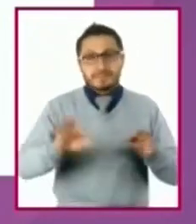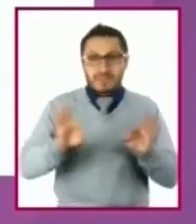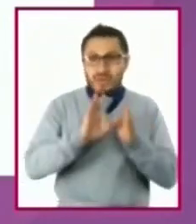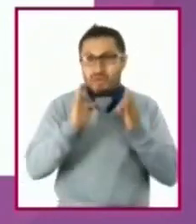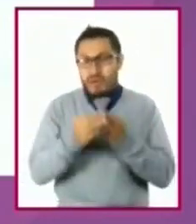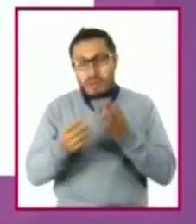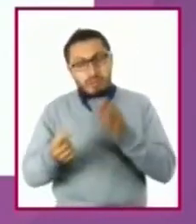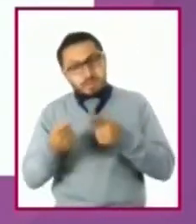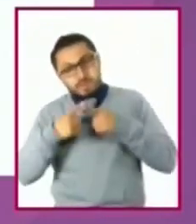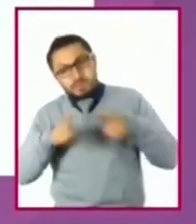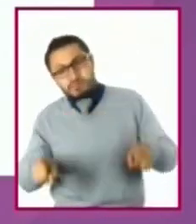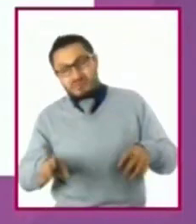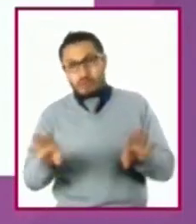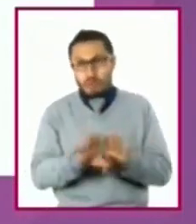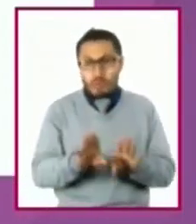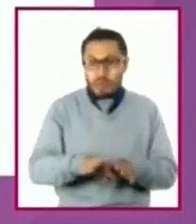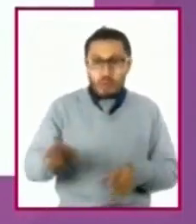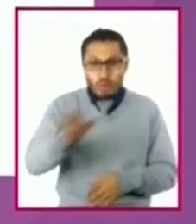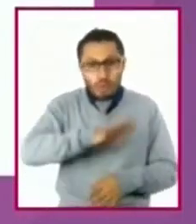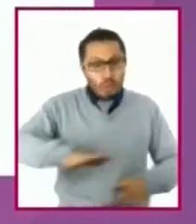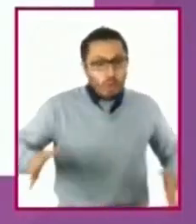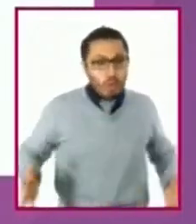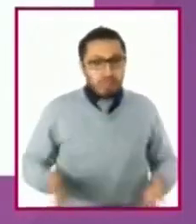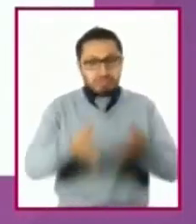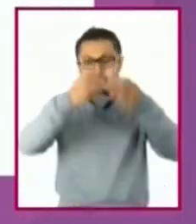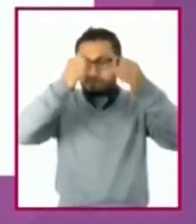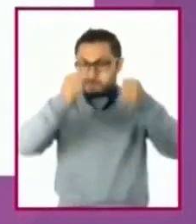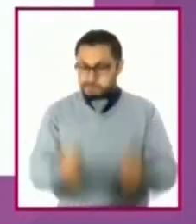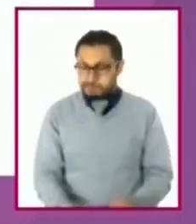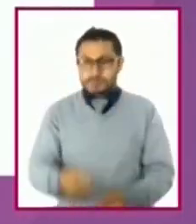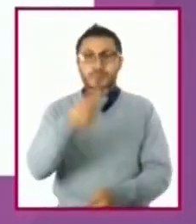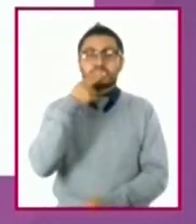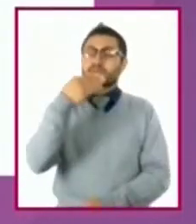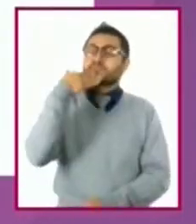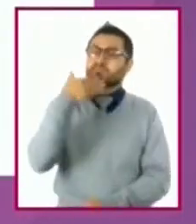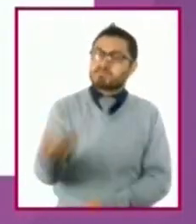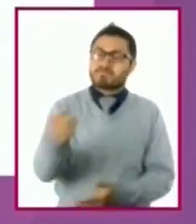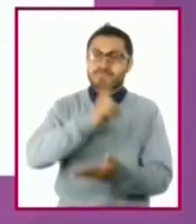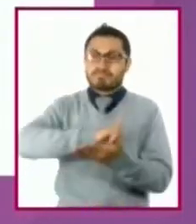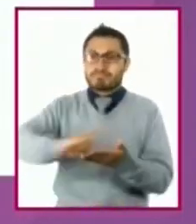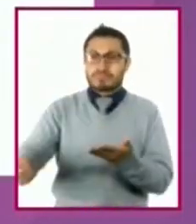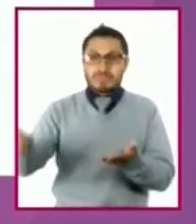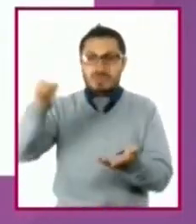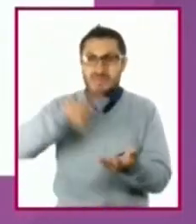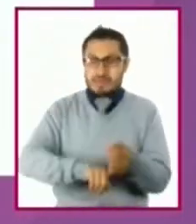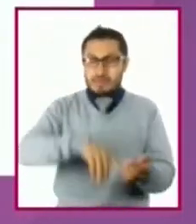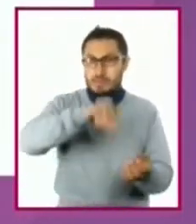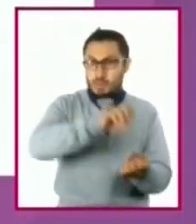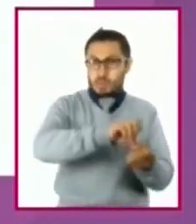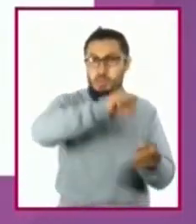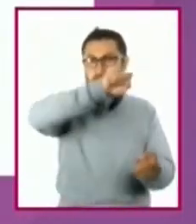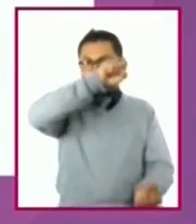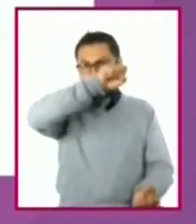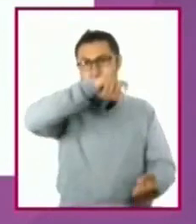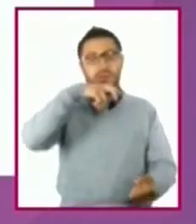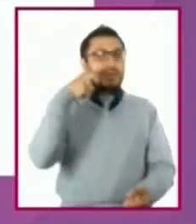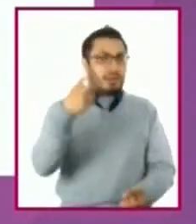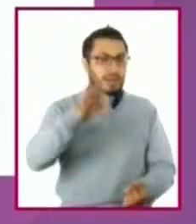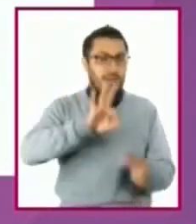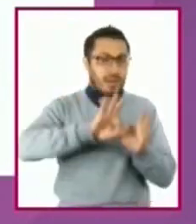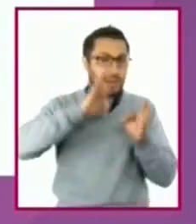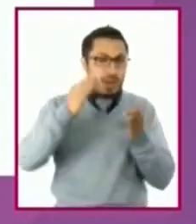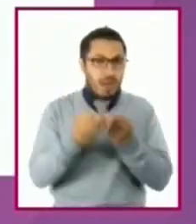que es por la garantía, por la efectividad de los derechos que están plasmados en la Constitución. En esta lucha